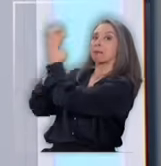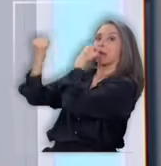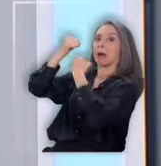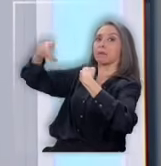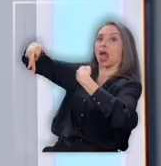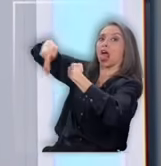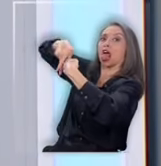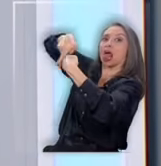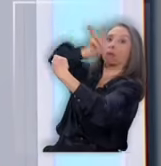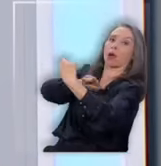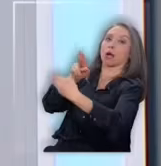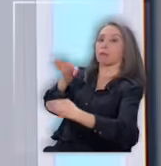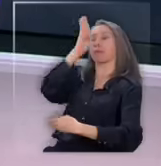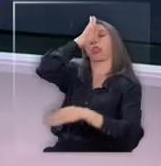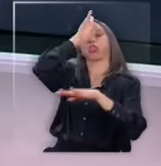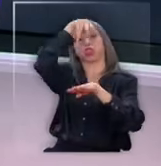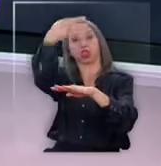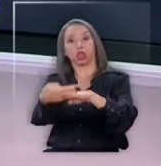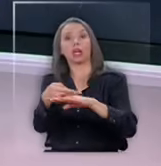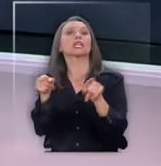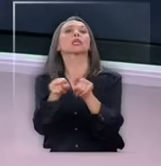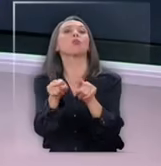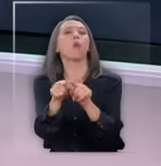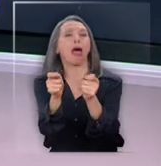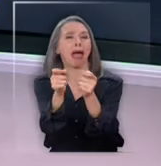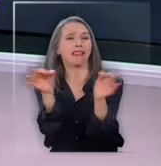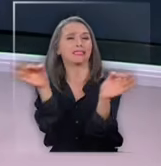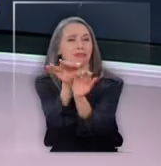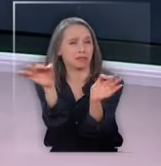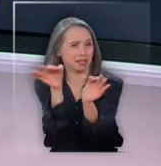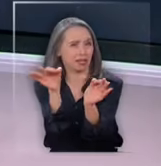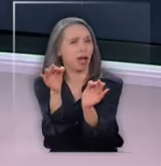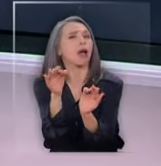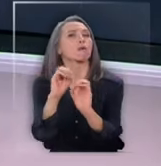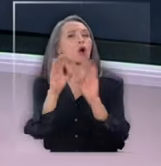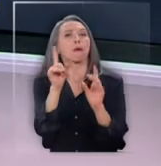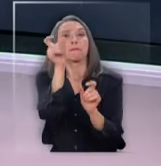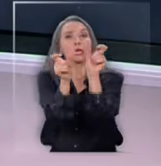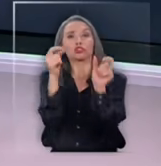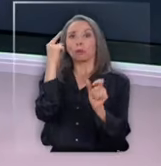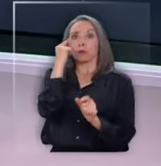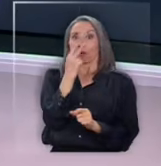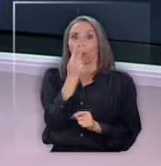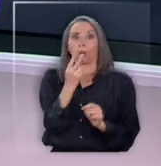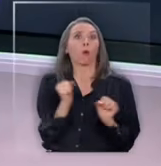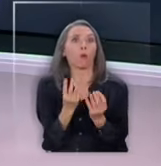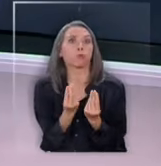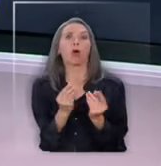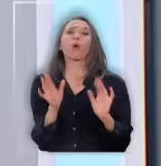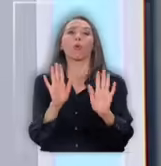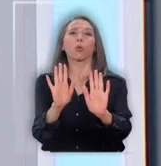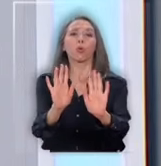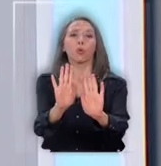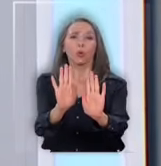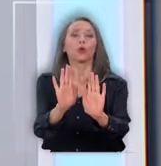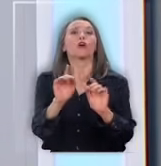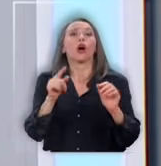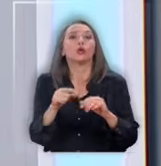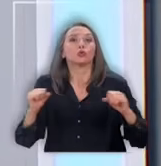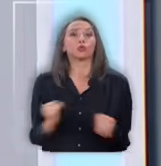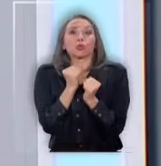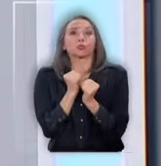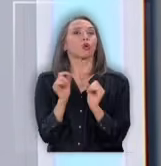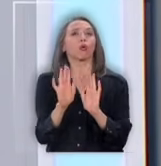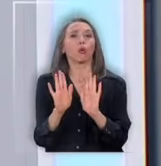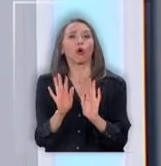al borde de que podría ser un nocaut hay que ser súper claro en eso no se trata de sembrar el pánico no se trata de asustar a